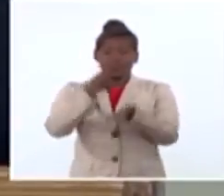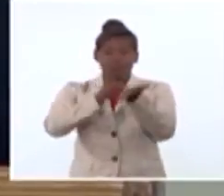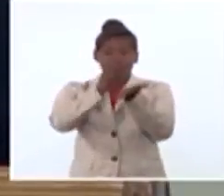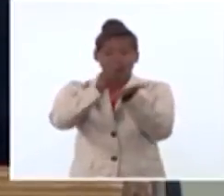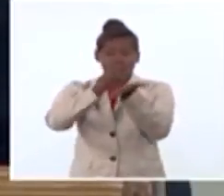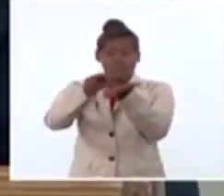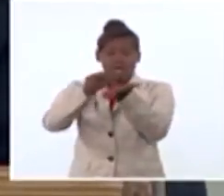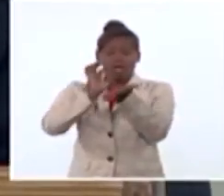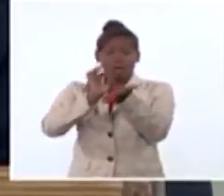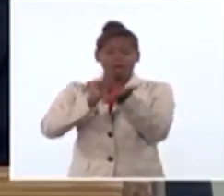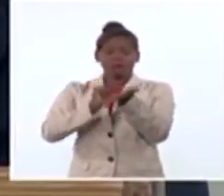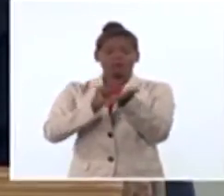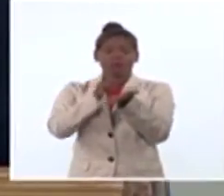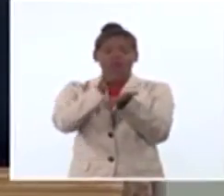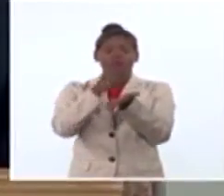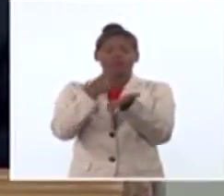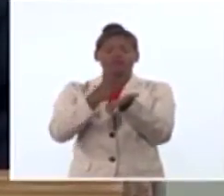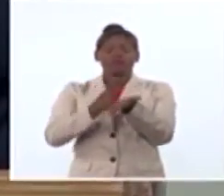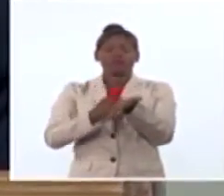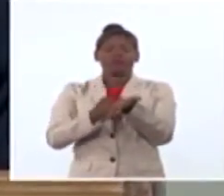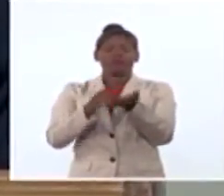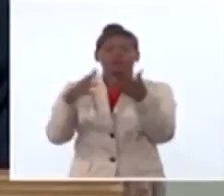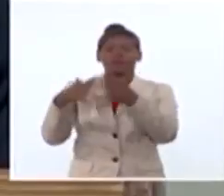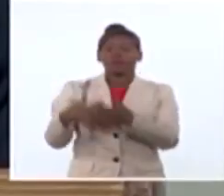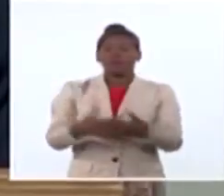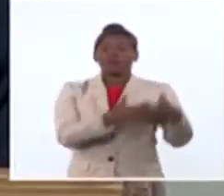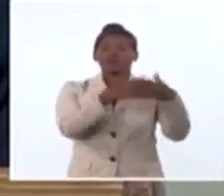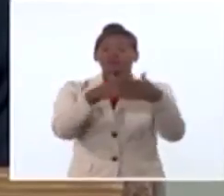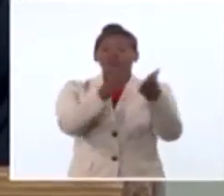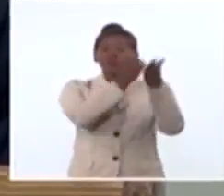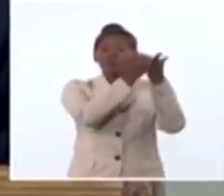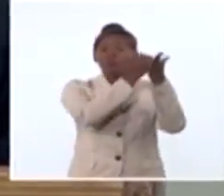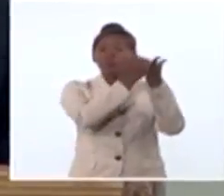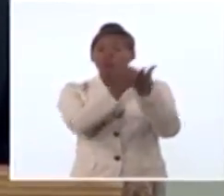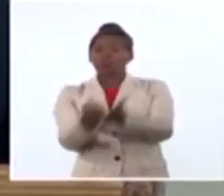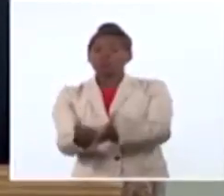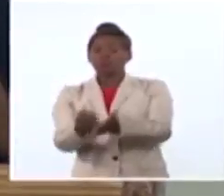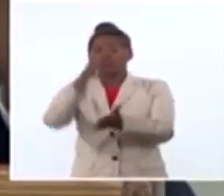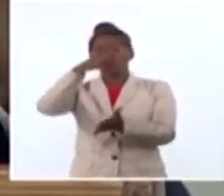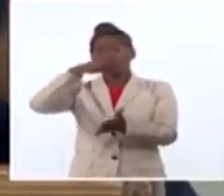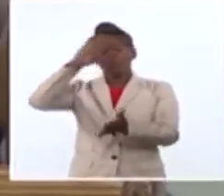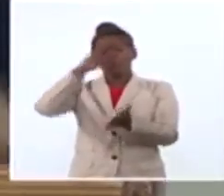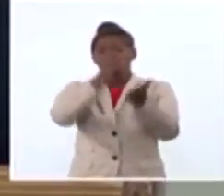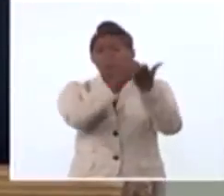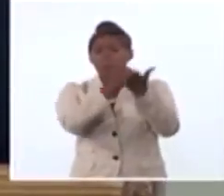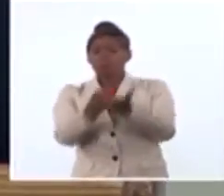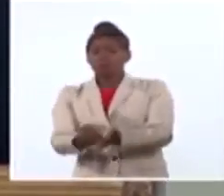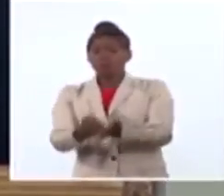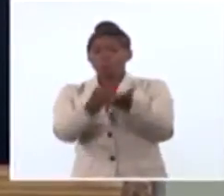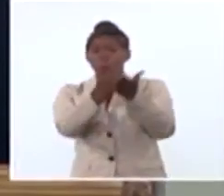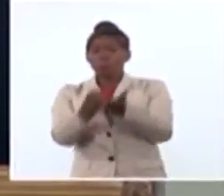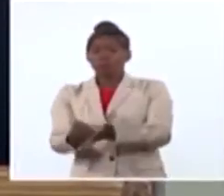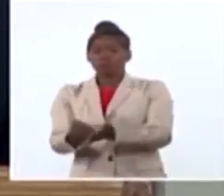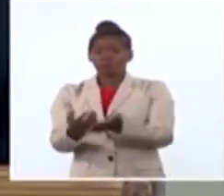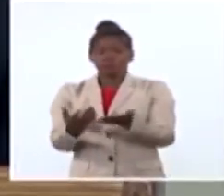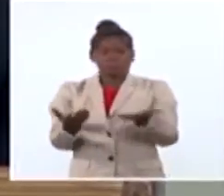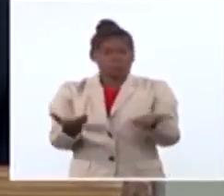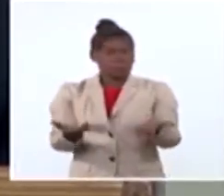supuesta ayuda del gobierno de los Estados Unidos al pueblo cubano en esta